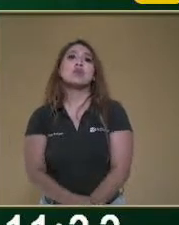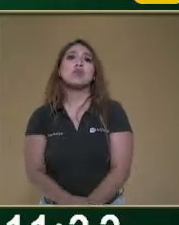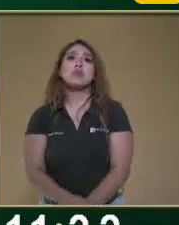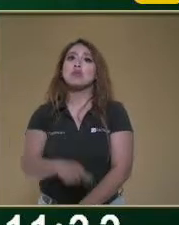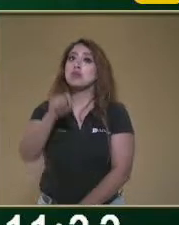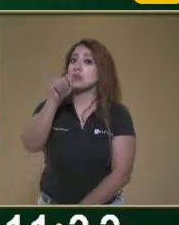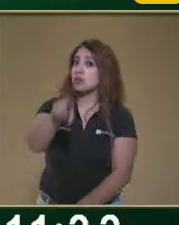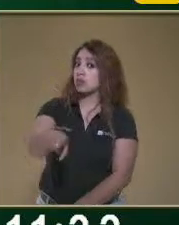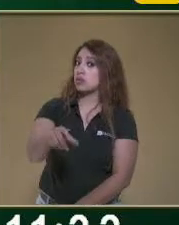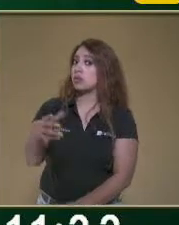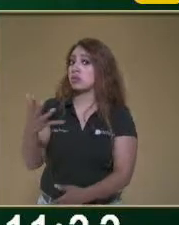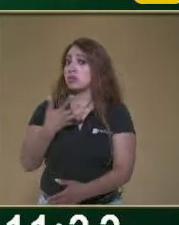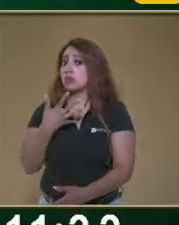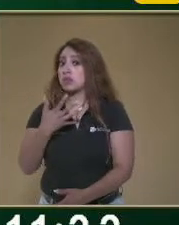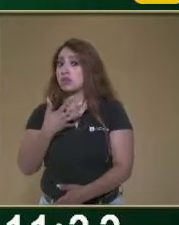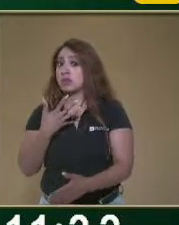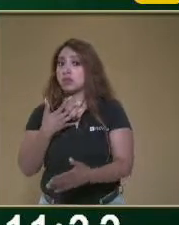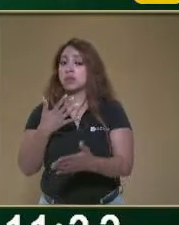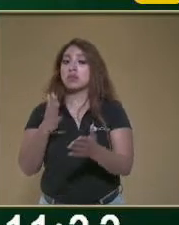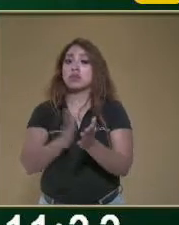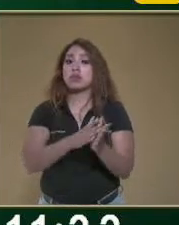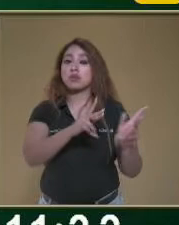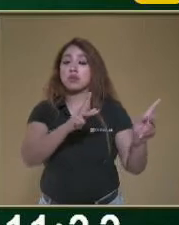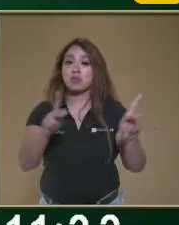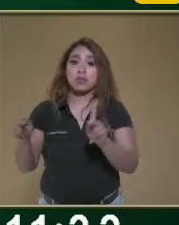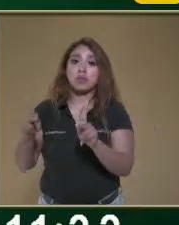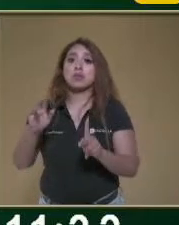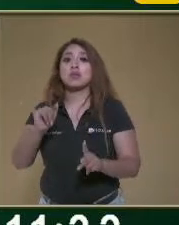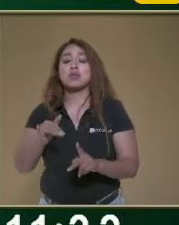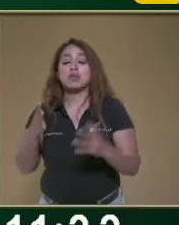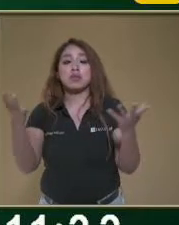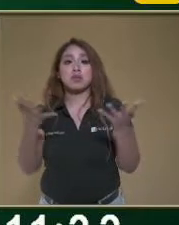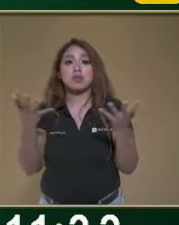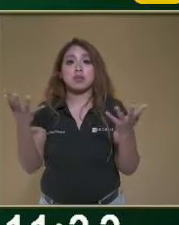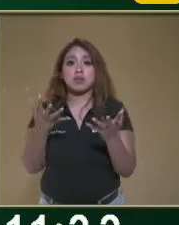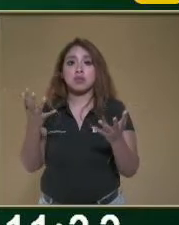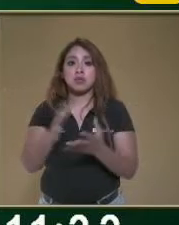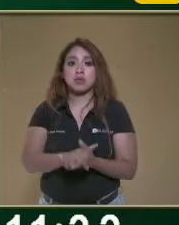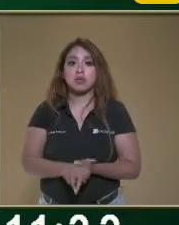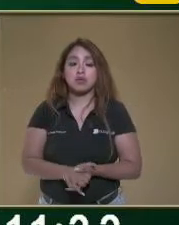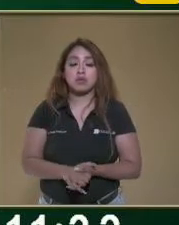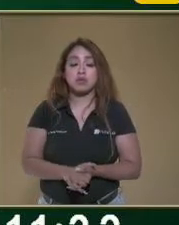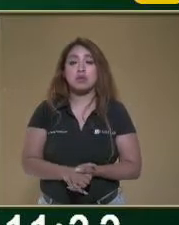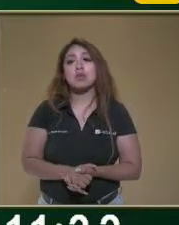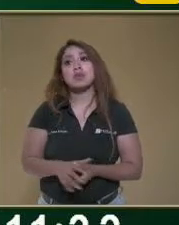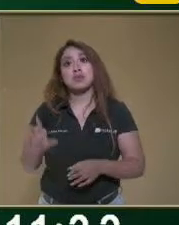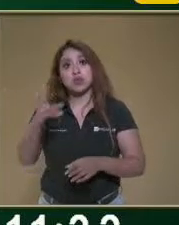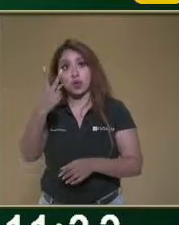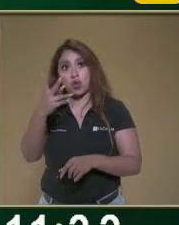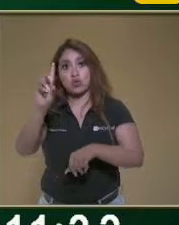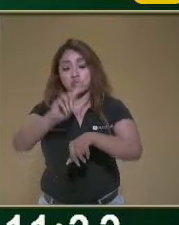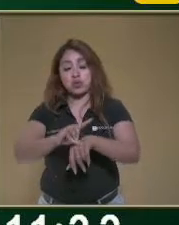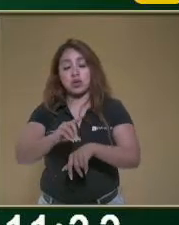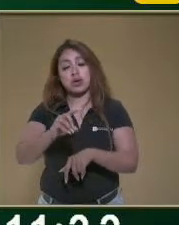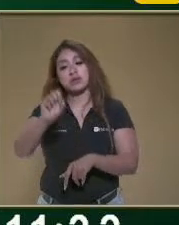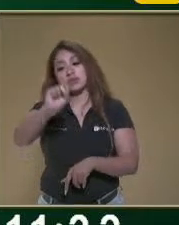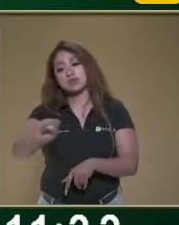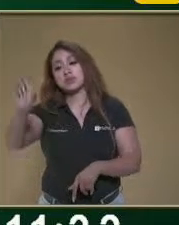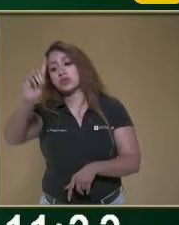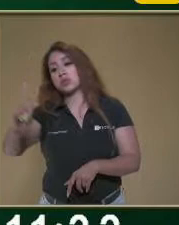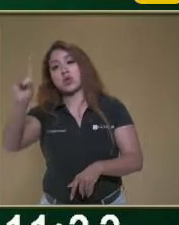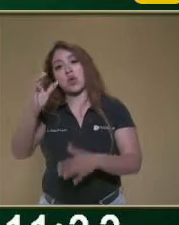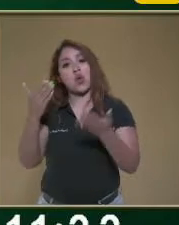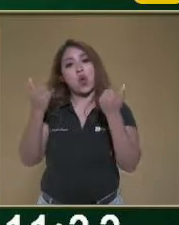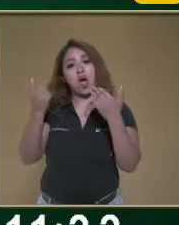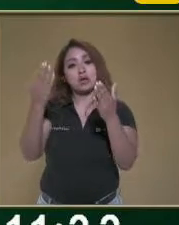también lo que tienen planeado para hacer sábado y domingo, los 2 días que no asistimos a clases. Así es, porque es un semanario y hay que tomar en